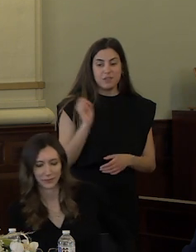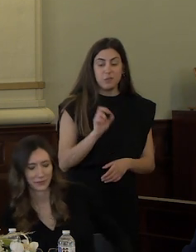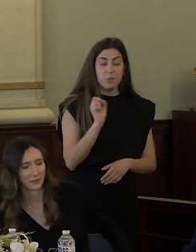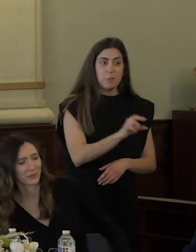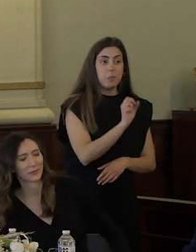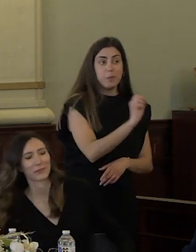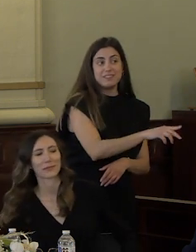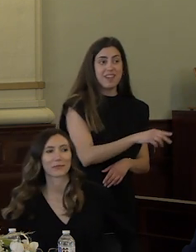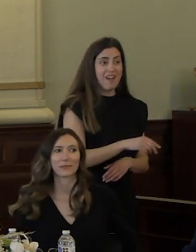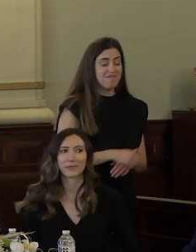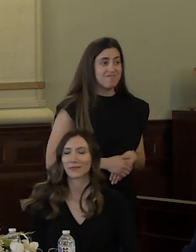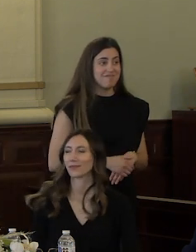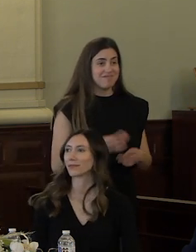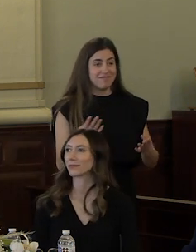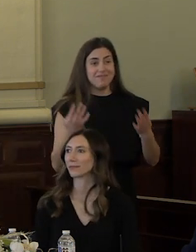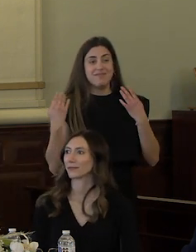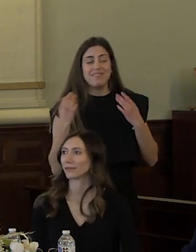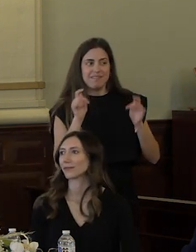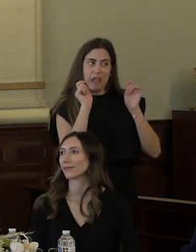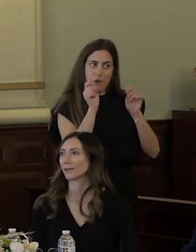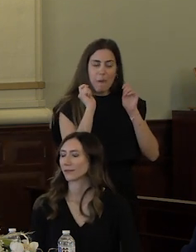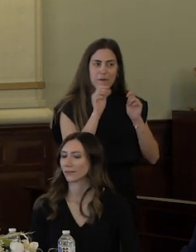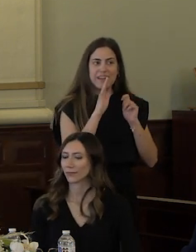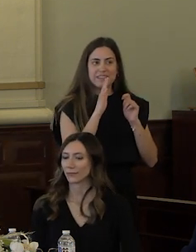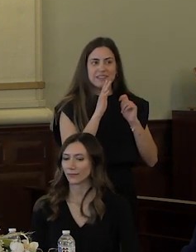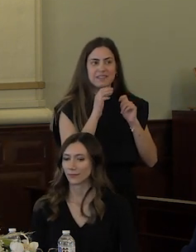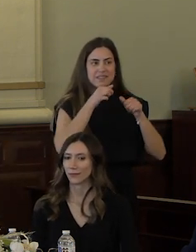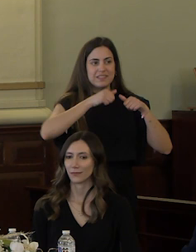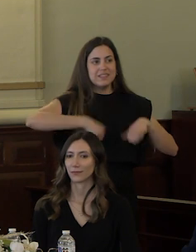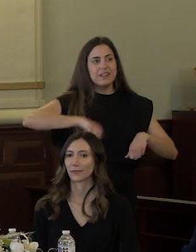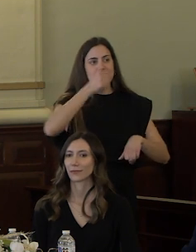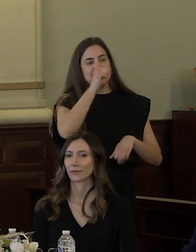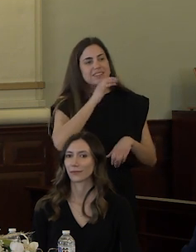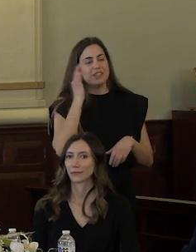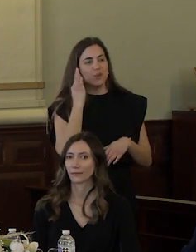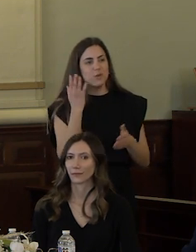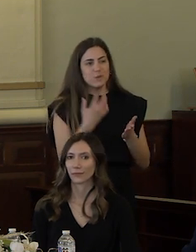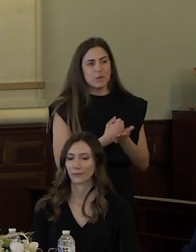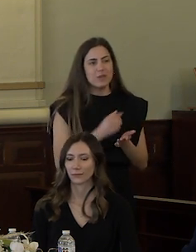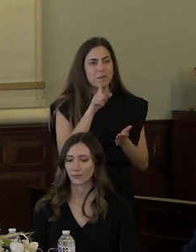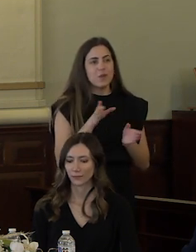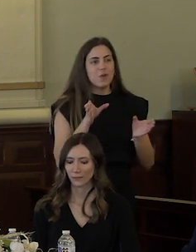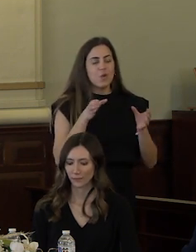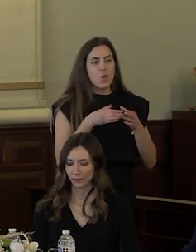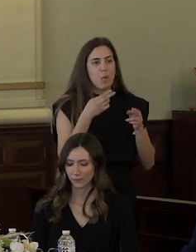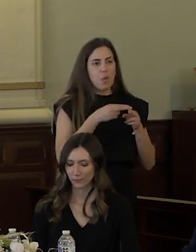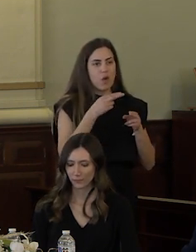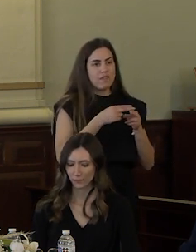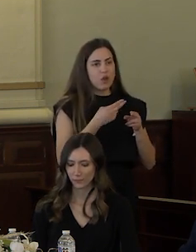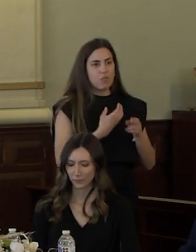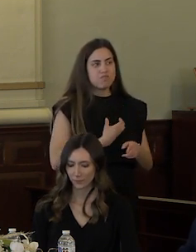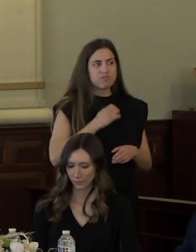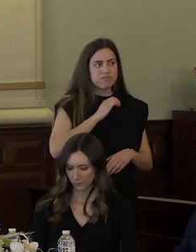para pasear por él, ¿eh? Así que enhorabuena a todos los albaceteños y enhorabuena a toda la Corporación Municipal por